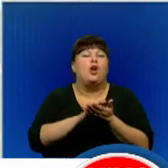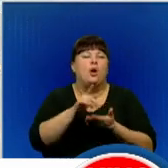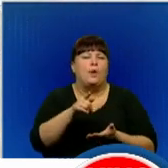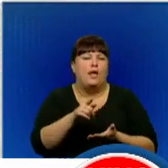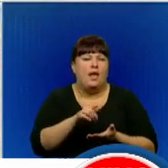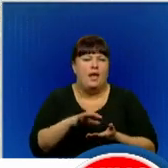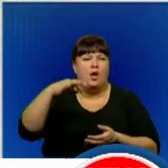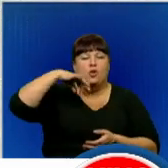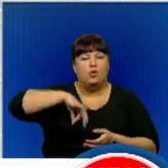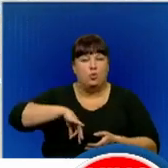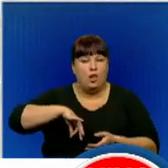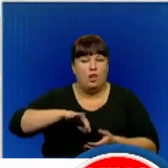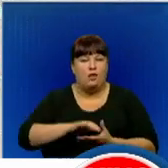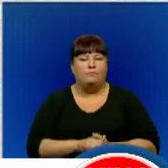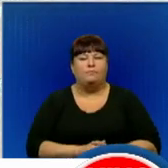salarial